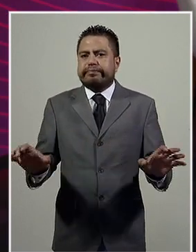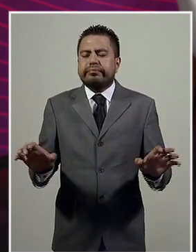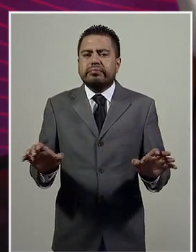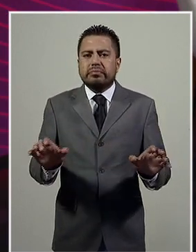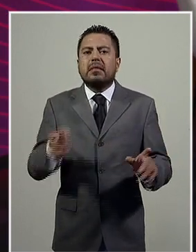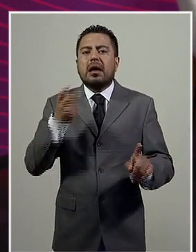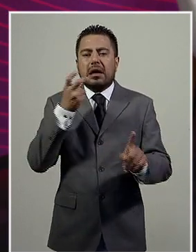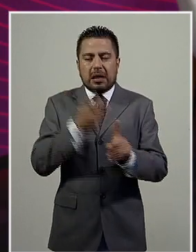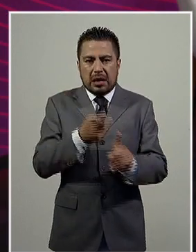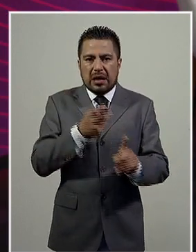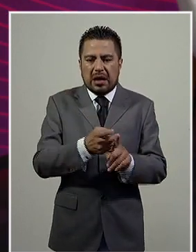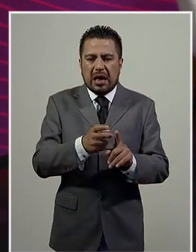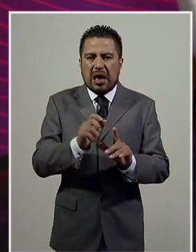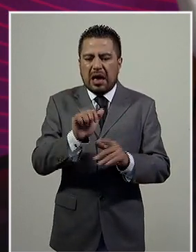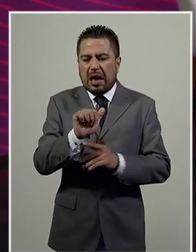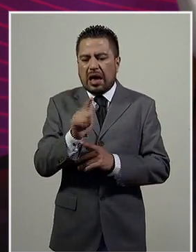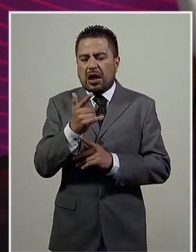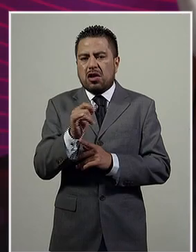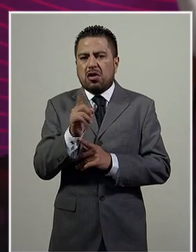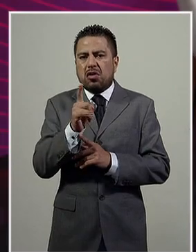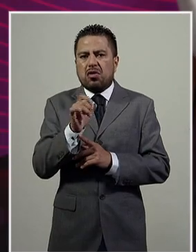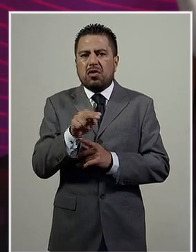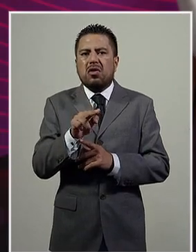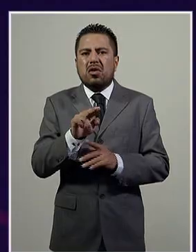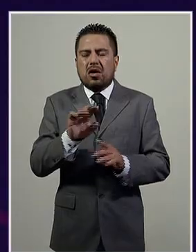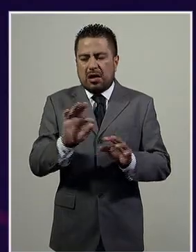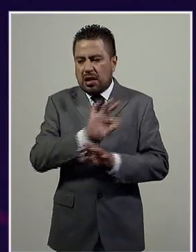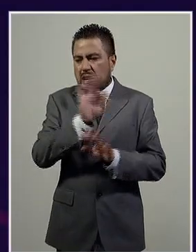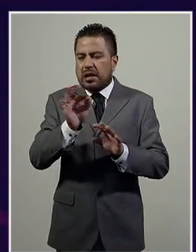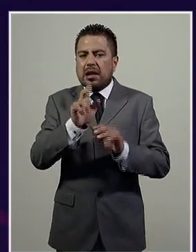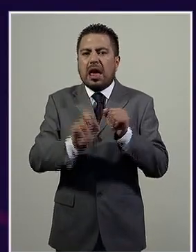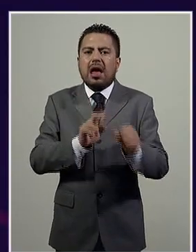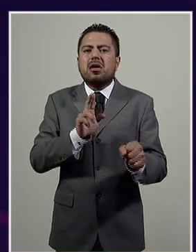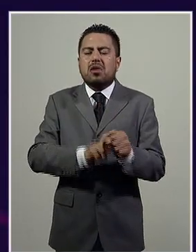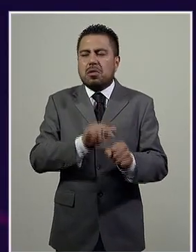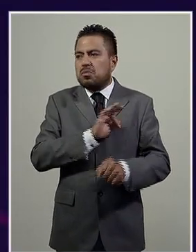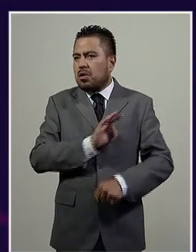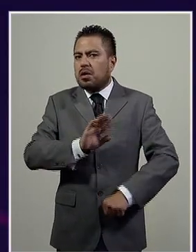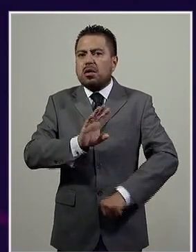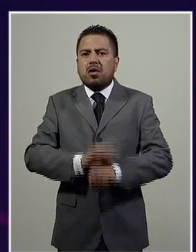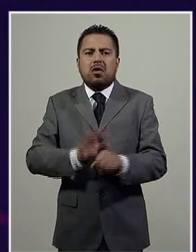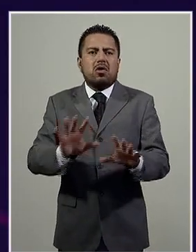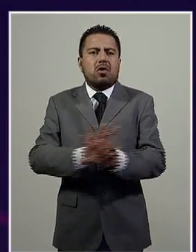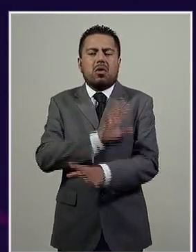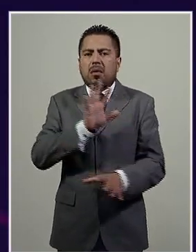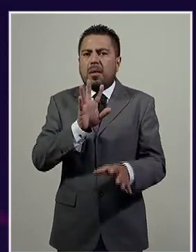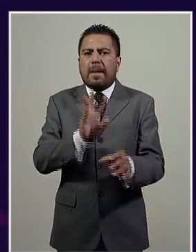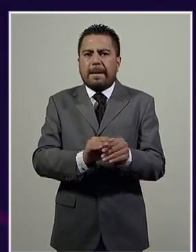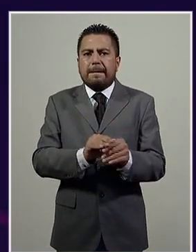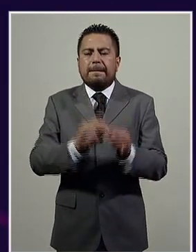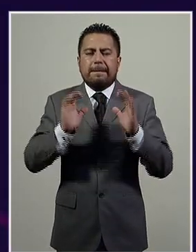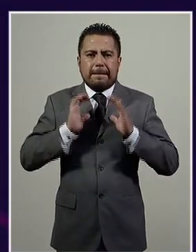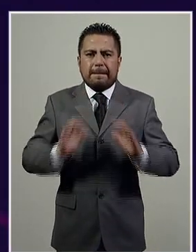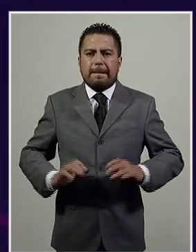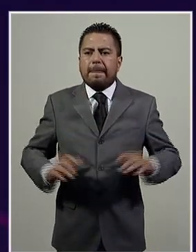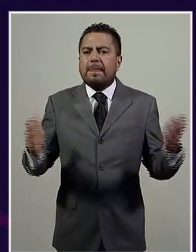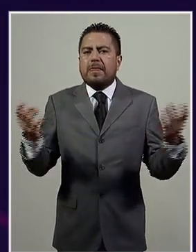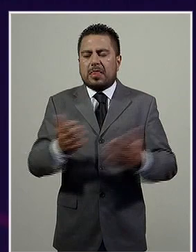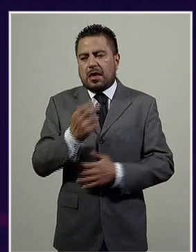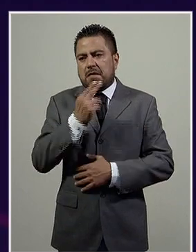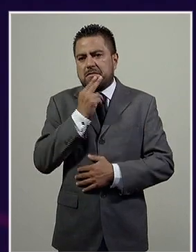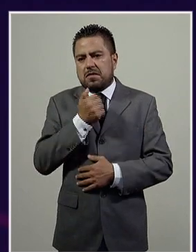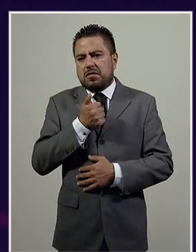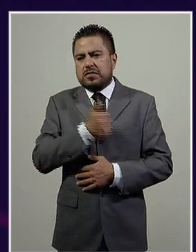Y es de algodón porque el algodón es una fibra natural que permite que que el cuerpo haga sus